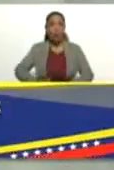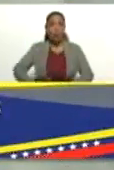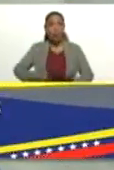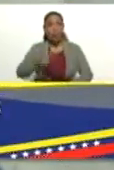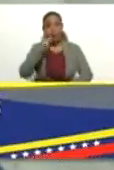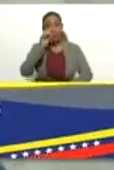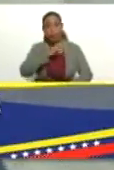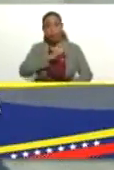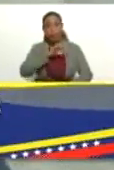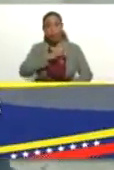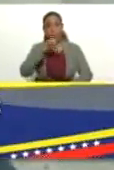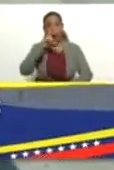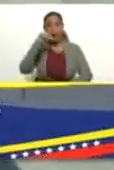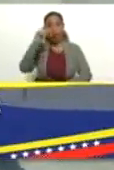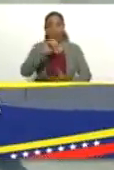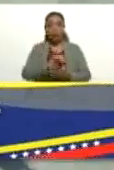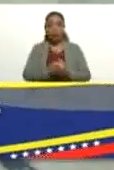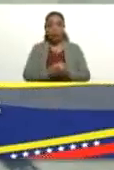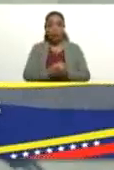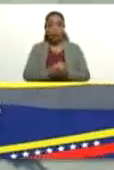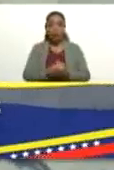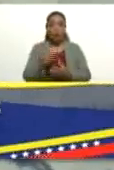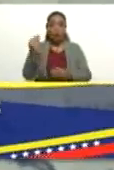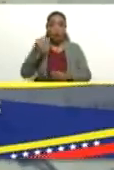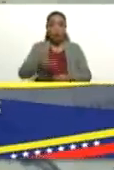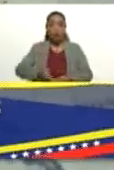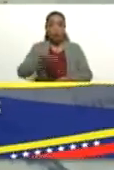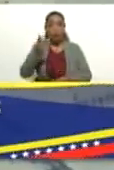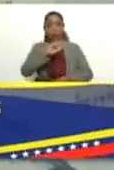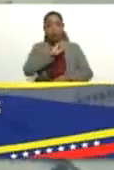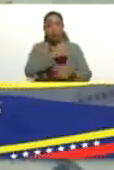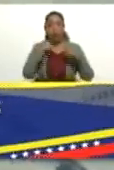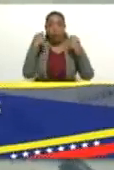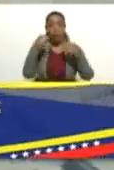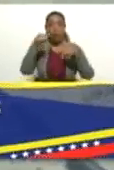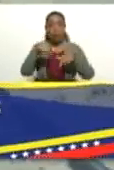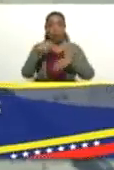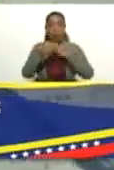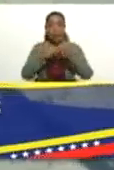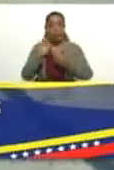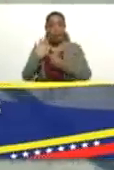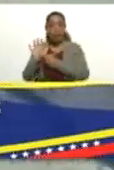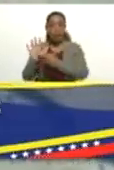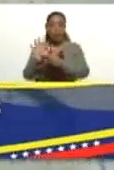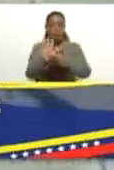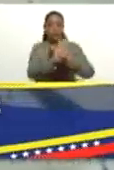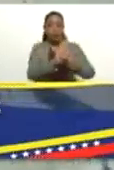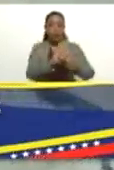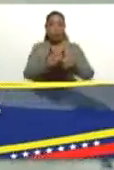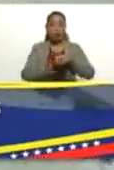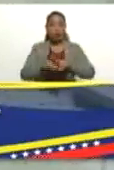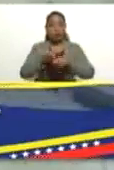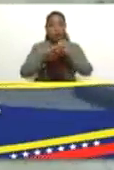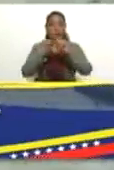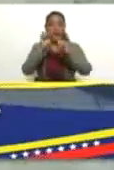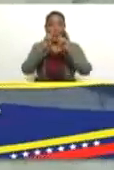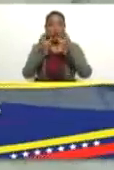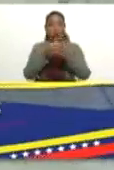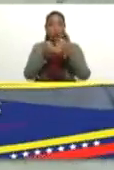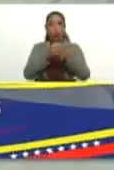apoyo desde la alcaldía y lo más importante, el poder popular, porque aquí se está dando un ejemplo en cuanto a la construcción por el propio